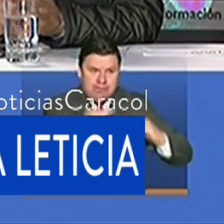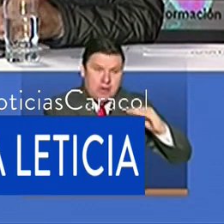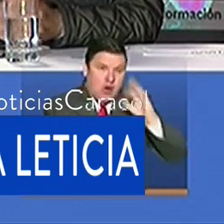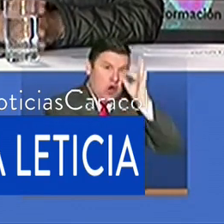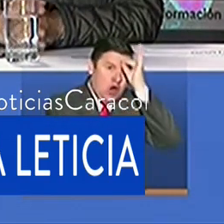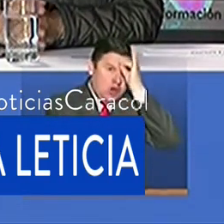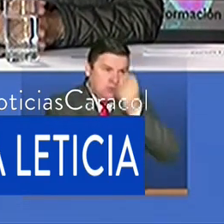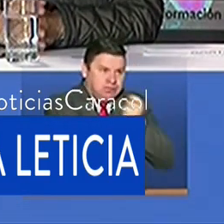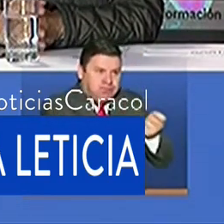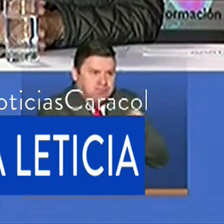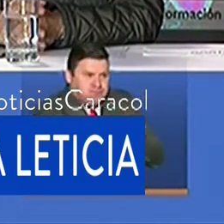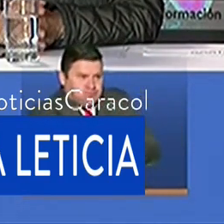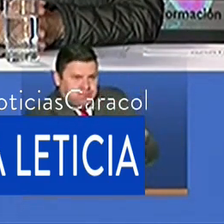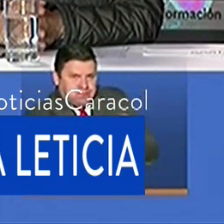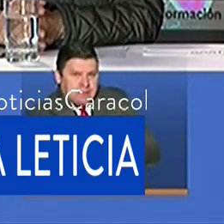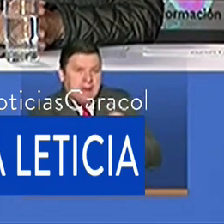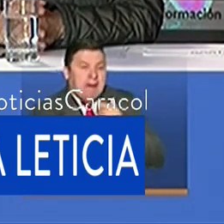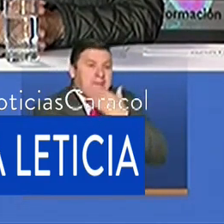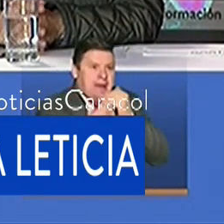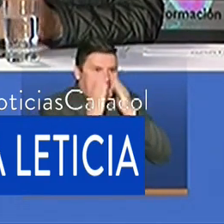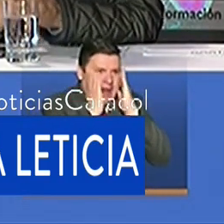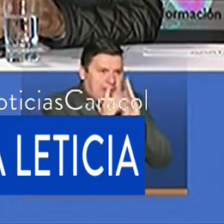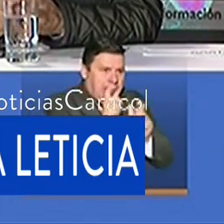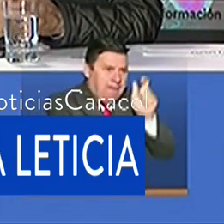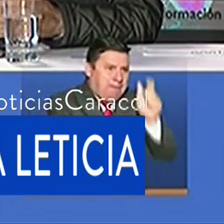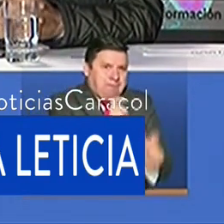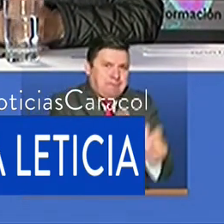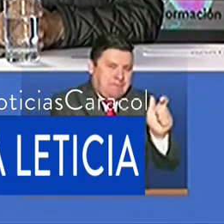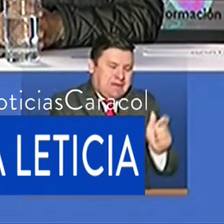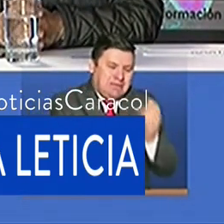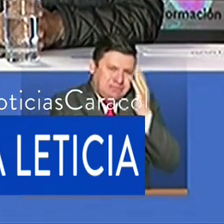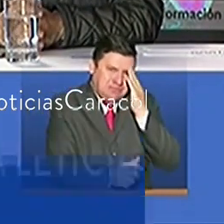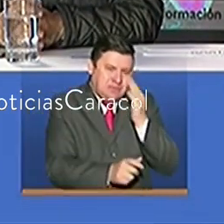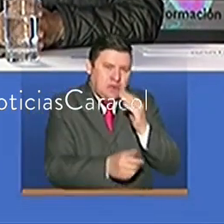hospital de Leticia, para que pueda tener la mejor atención posible para sus pobladores.